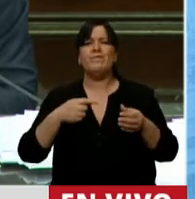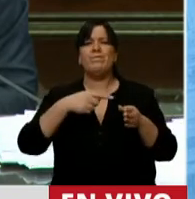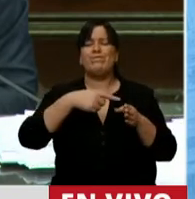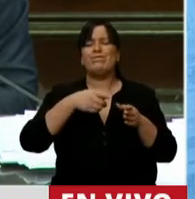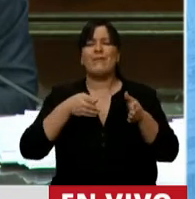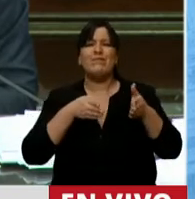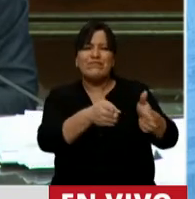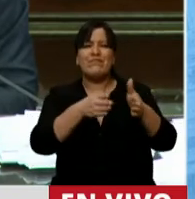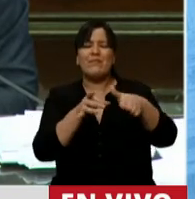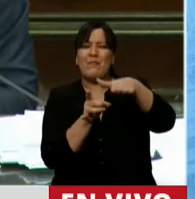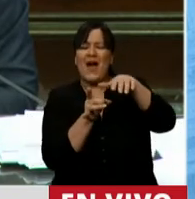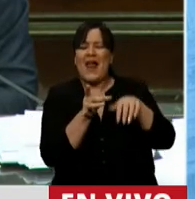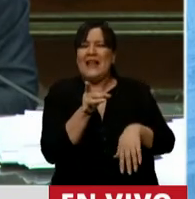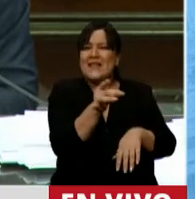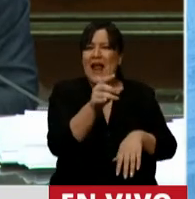Belgrano Carga.